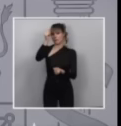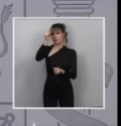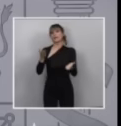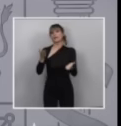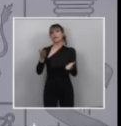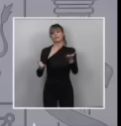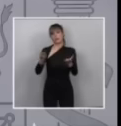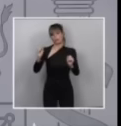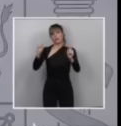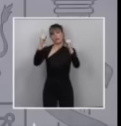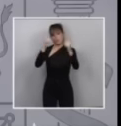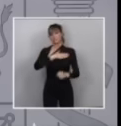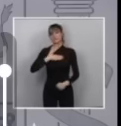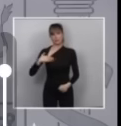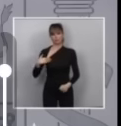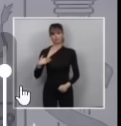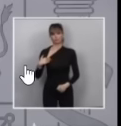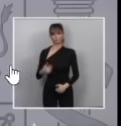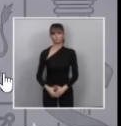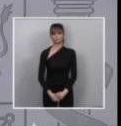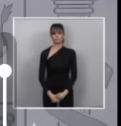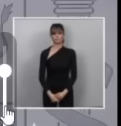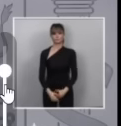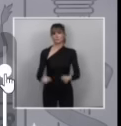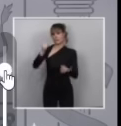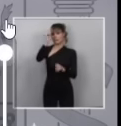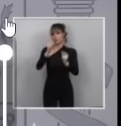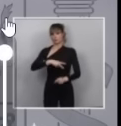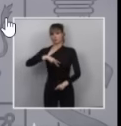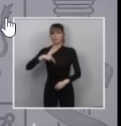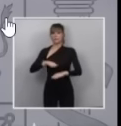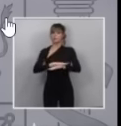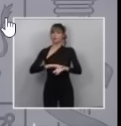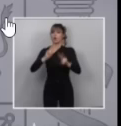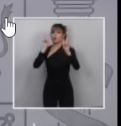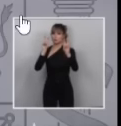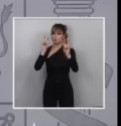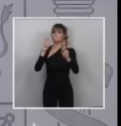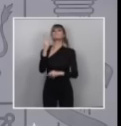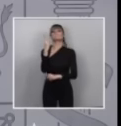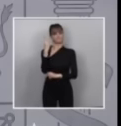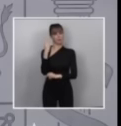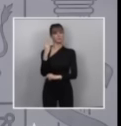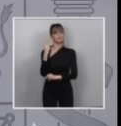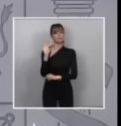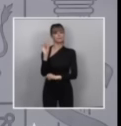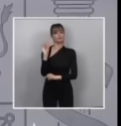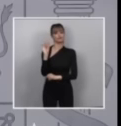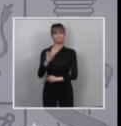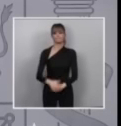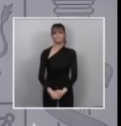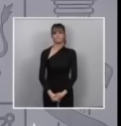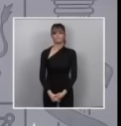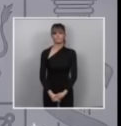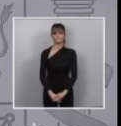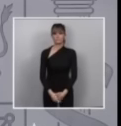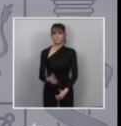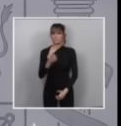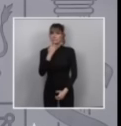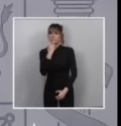escuchamos por supuesto necesitaremos unos nuevos presupuestos generales del estado si había al